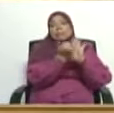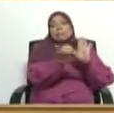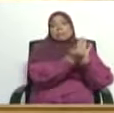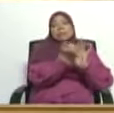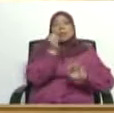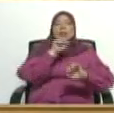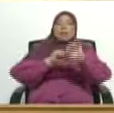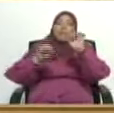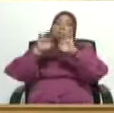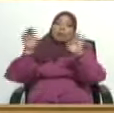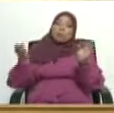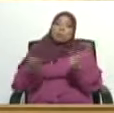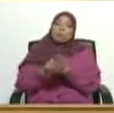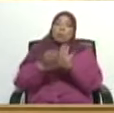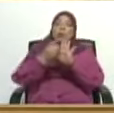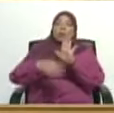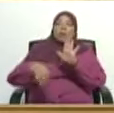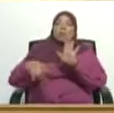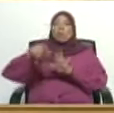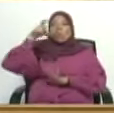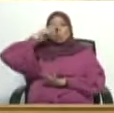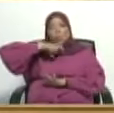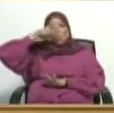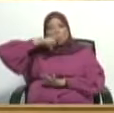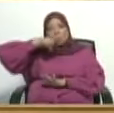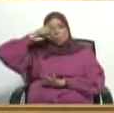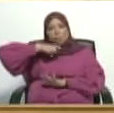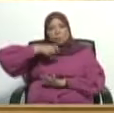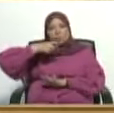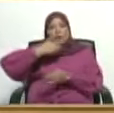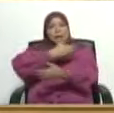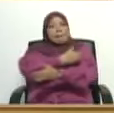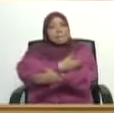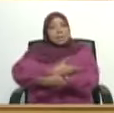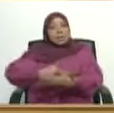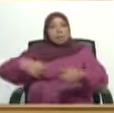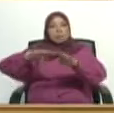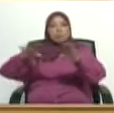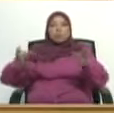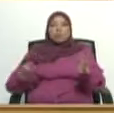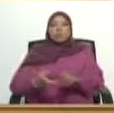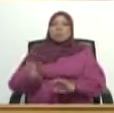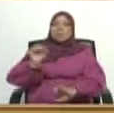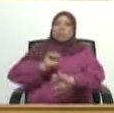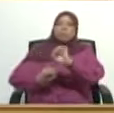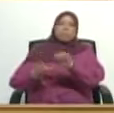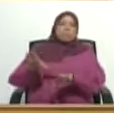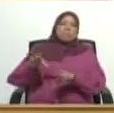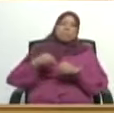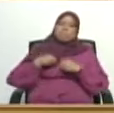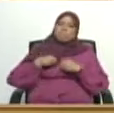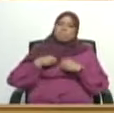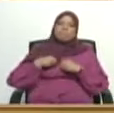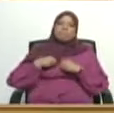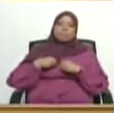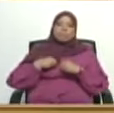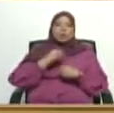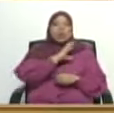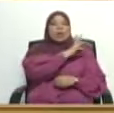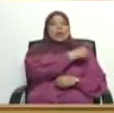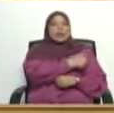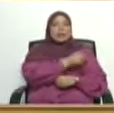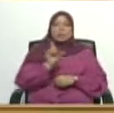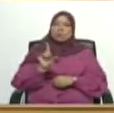defiende los derechos del pueblo judío. Hay millones de judíos en el mundo que repudian la acción de esos